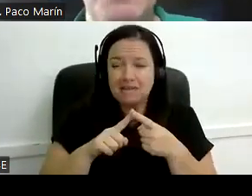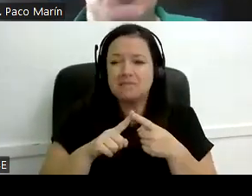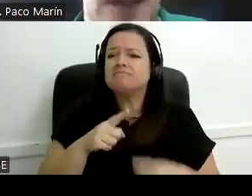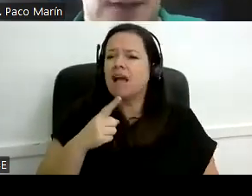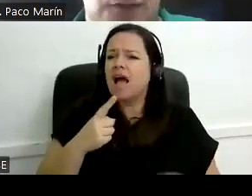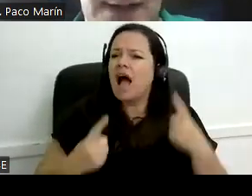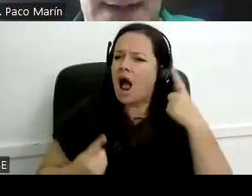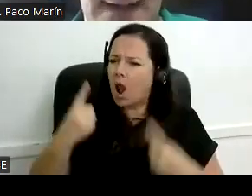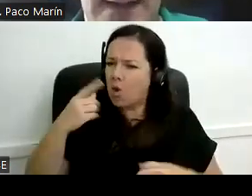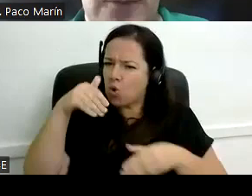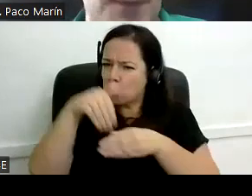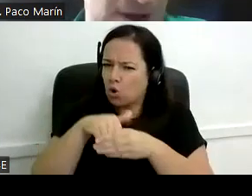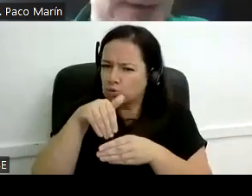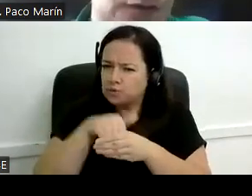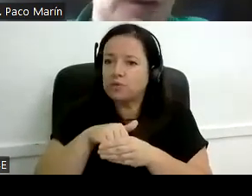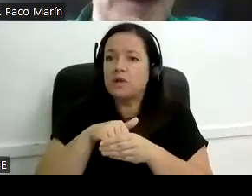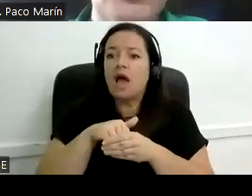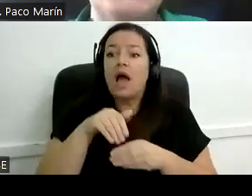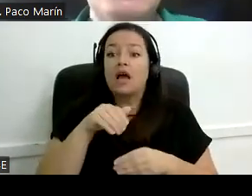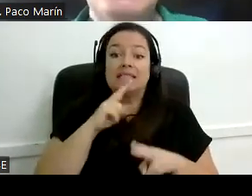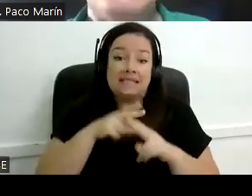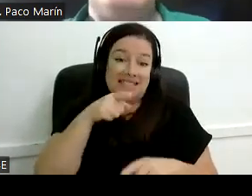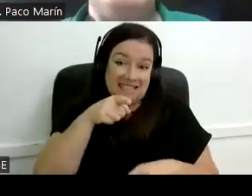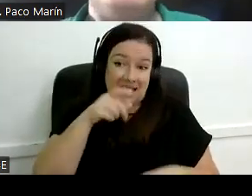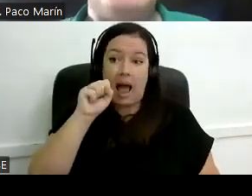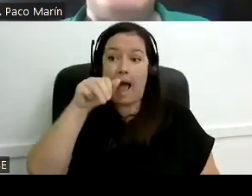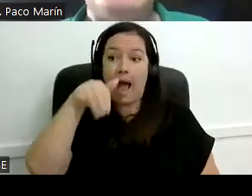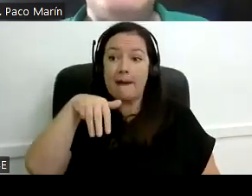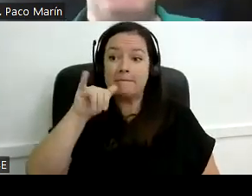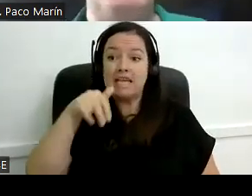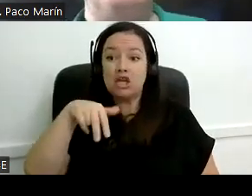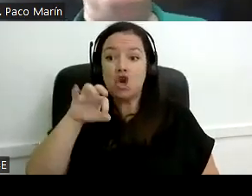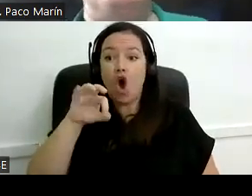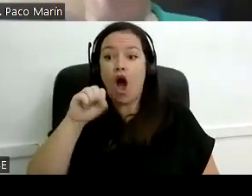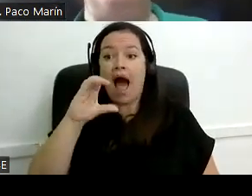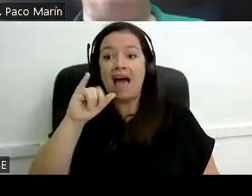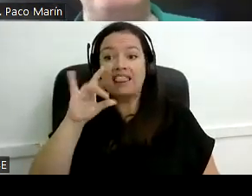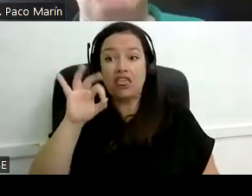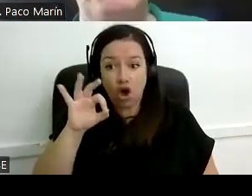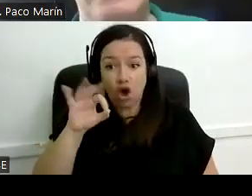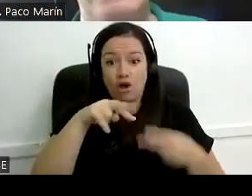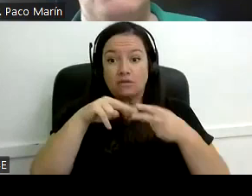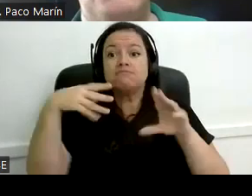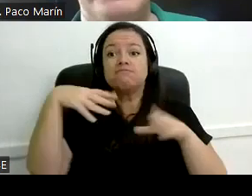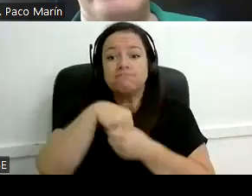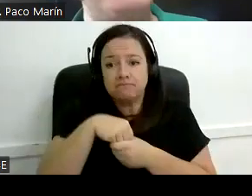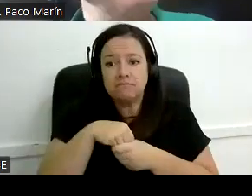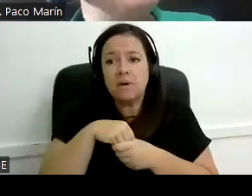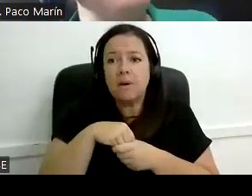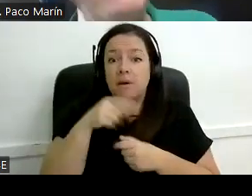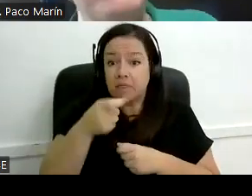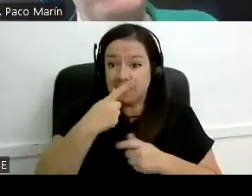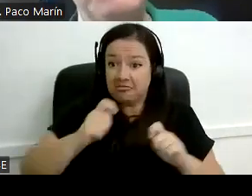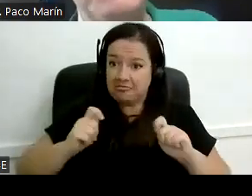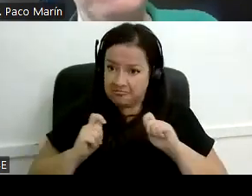algún elemento, un aminoácido en concreto, que sería el que podemos intentar potenciar con la ingesta,